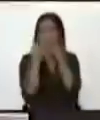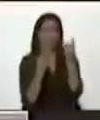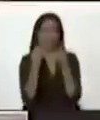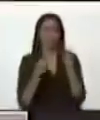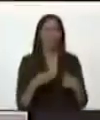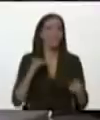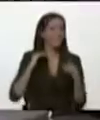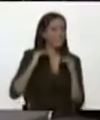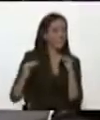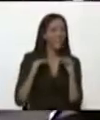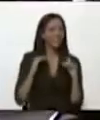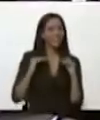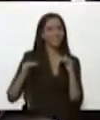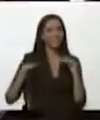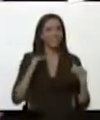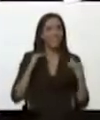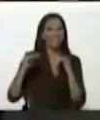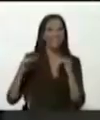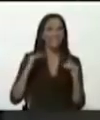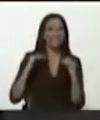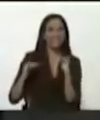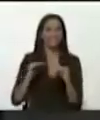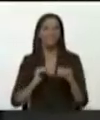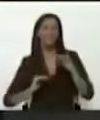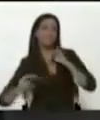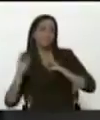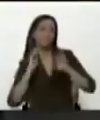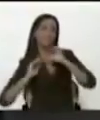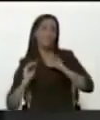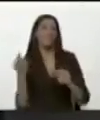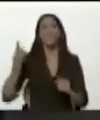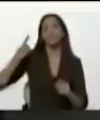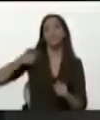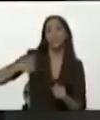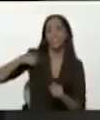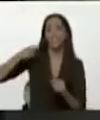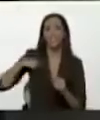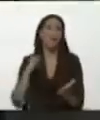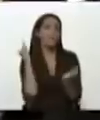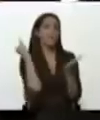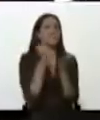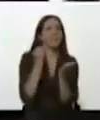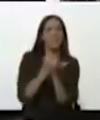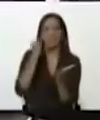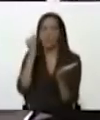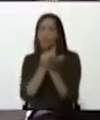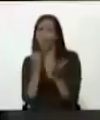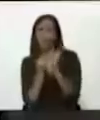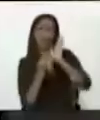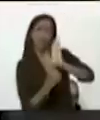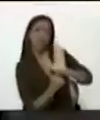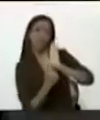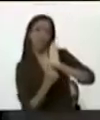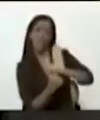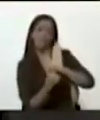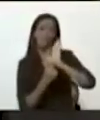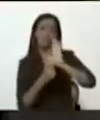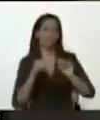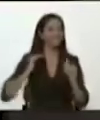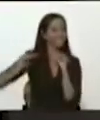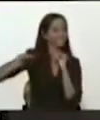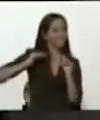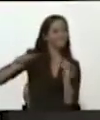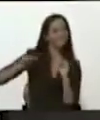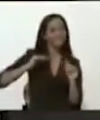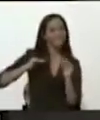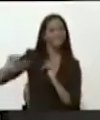vas a provocar. Traqui, traqui, traqui, traqui. Yo temo que me siembren evidencia. Que me siembren evidencia. Que me siembren evidencia. Traqui, traqui, traqui, traqui, traqui.